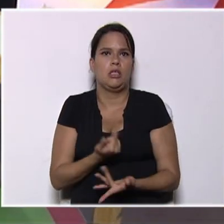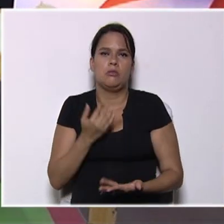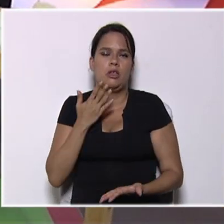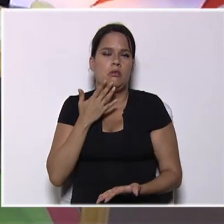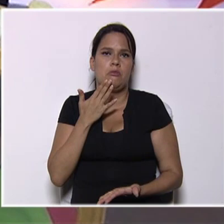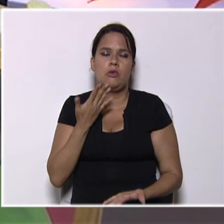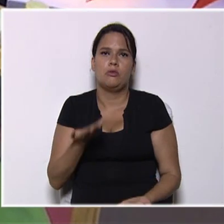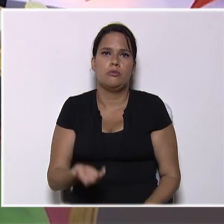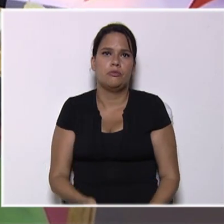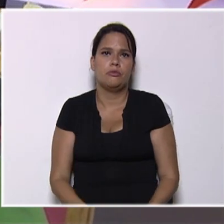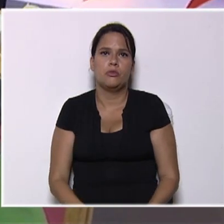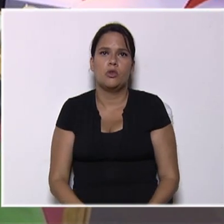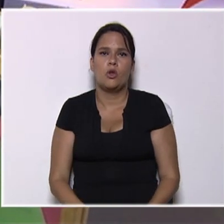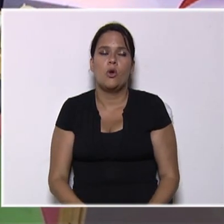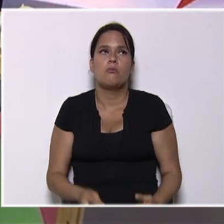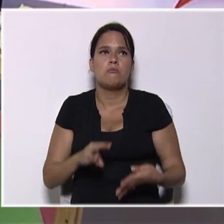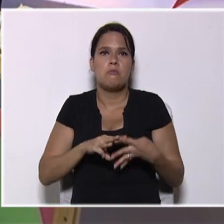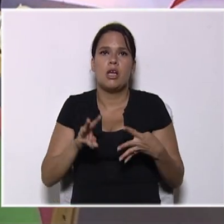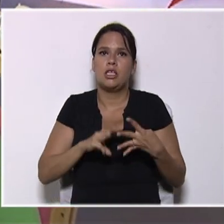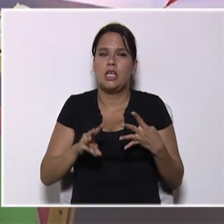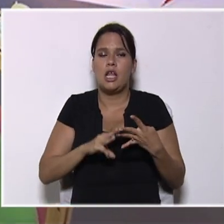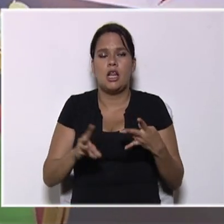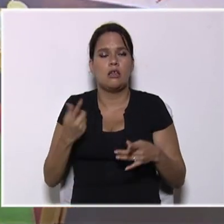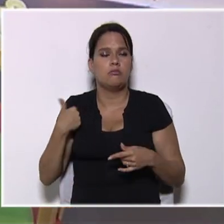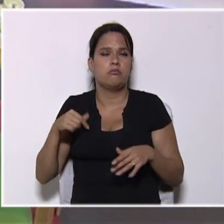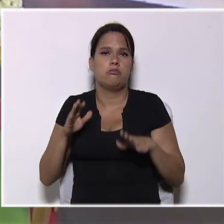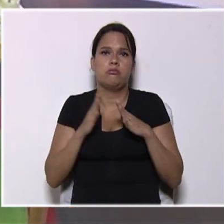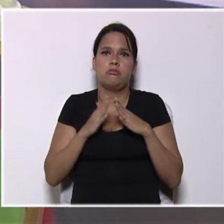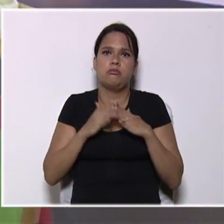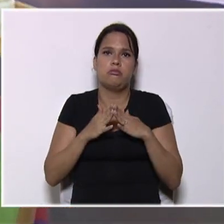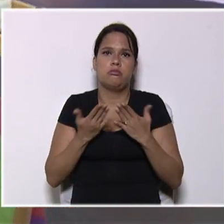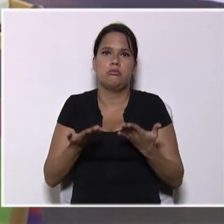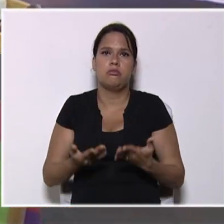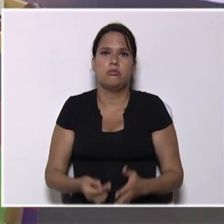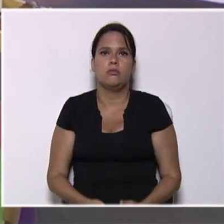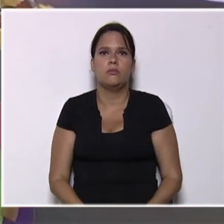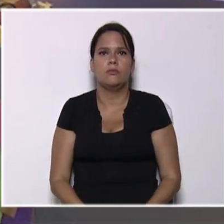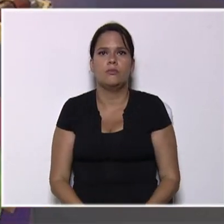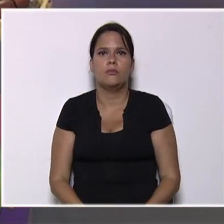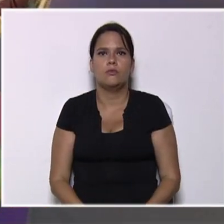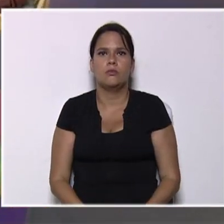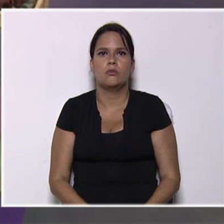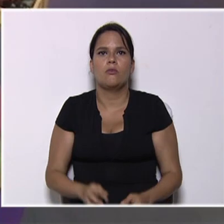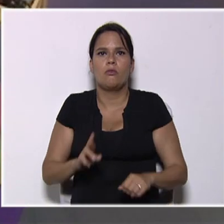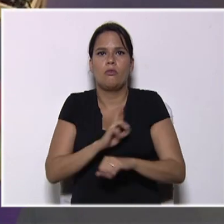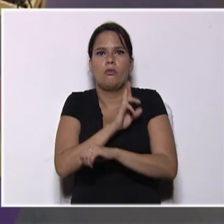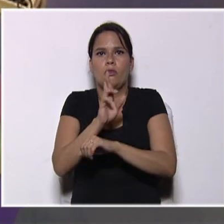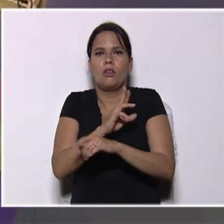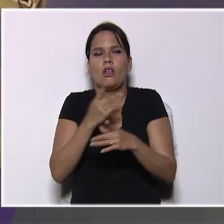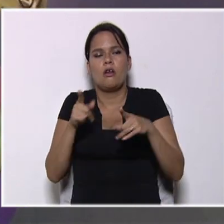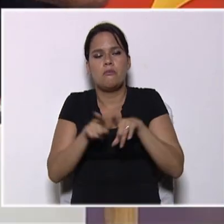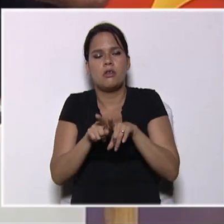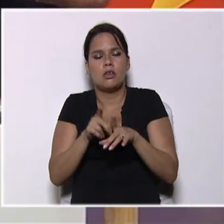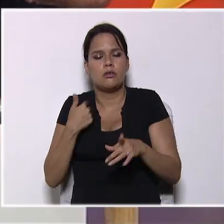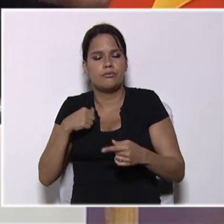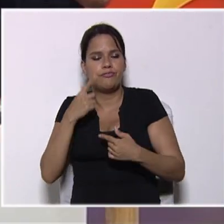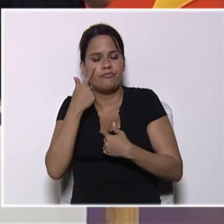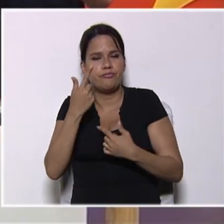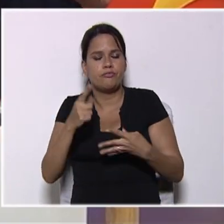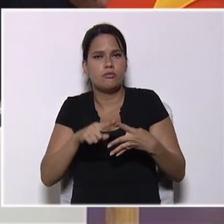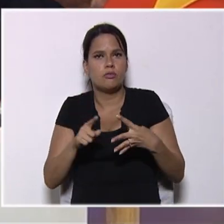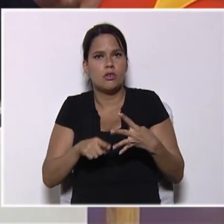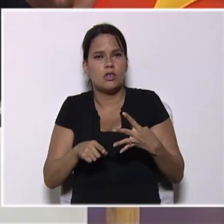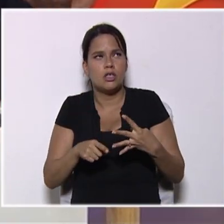ejemplo, o algunos materiales que tengamos en el hogar. Que el reciclaje entonces también tiene que ver con la utilidad que tú le estés dando